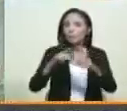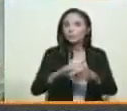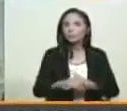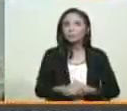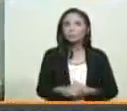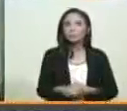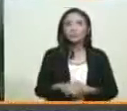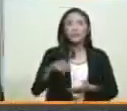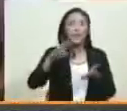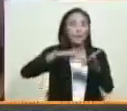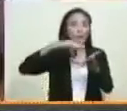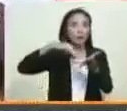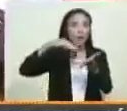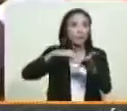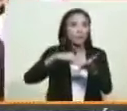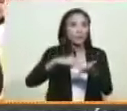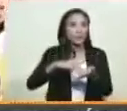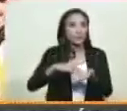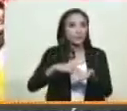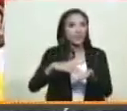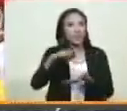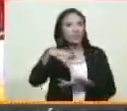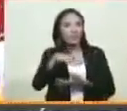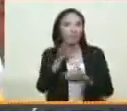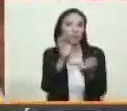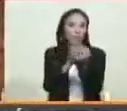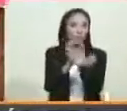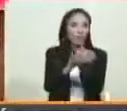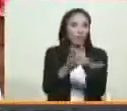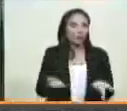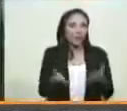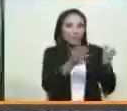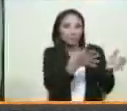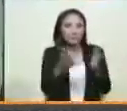¿En Miami? ¿O en Nueva Esparta?